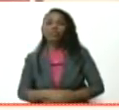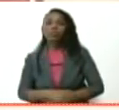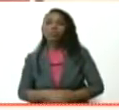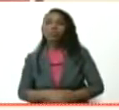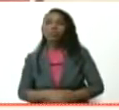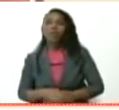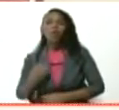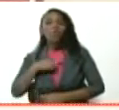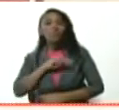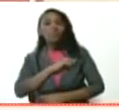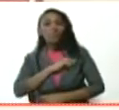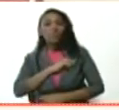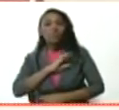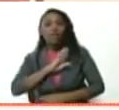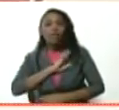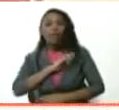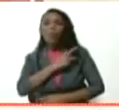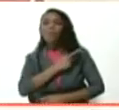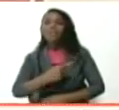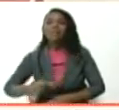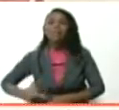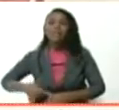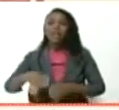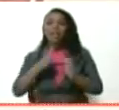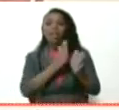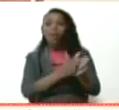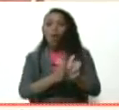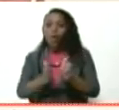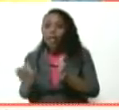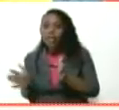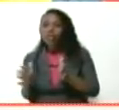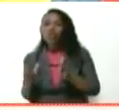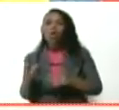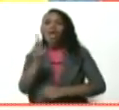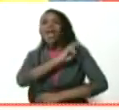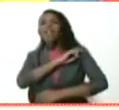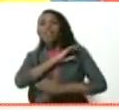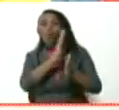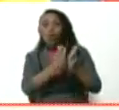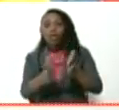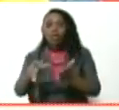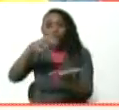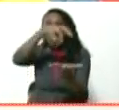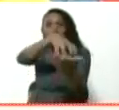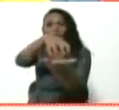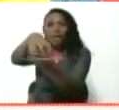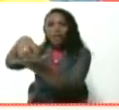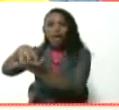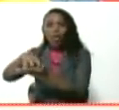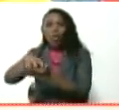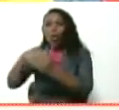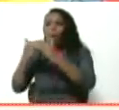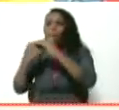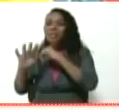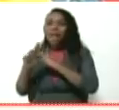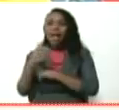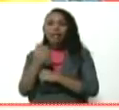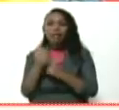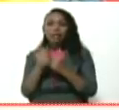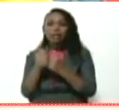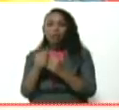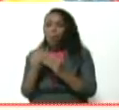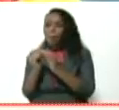Y nosotros tenemos vicepresidentes de organización y jefes de organización en los estados. Con un mensaje de texto nosotros